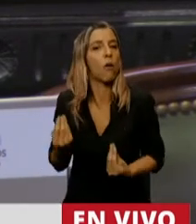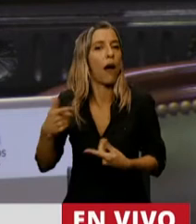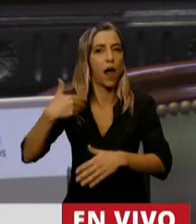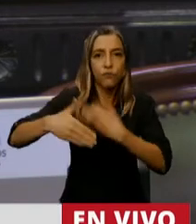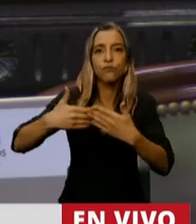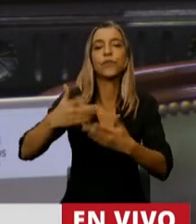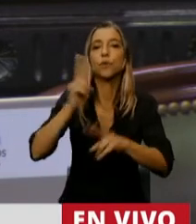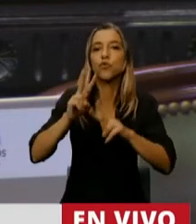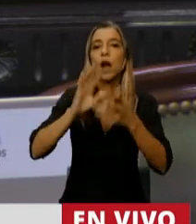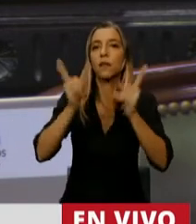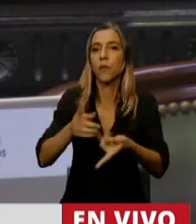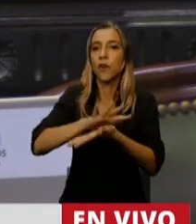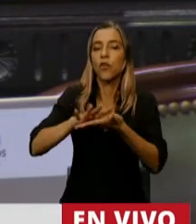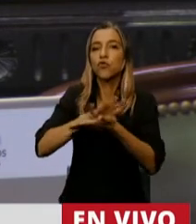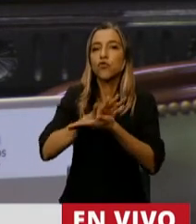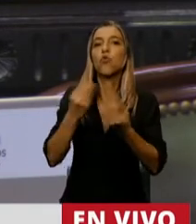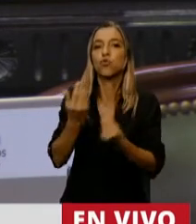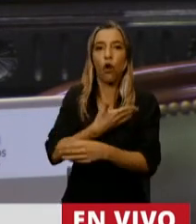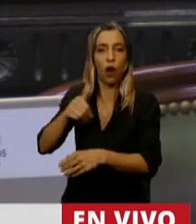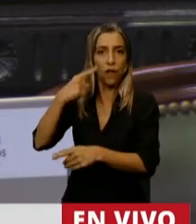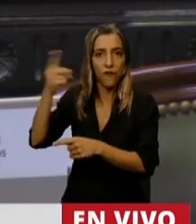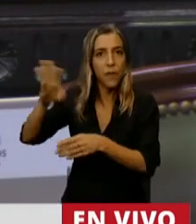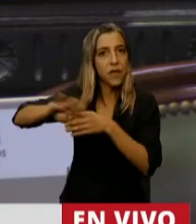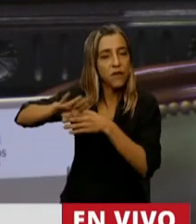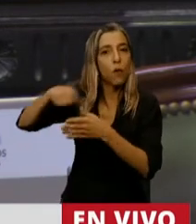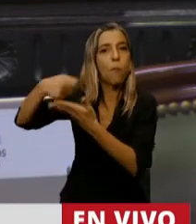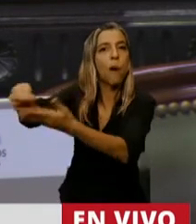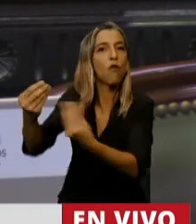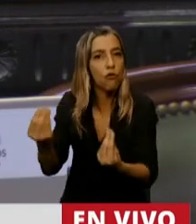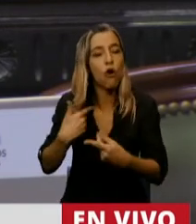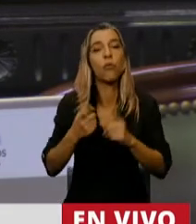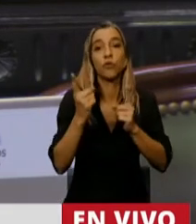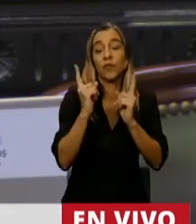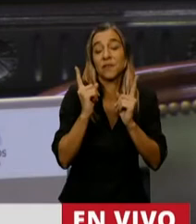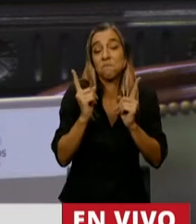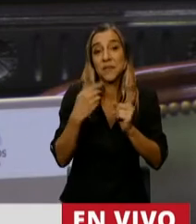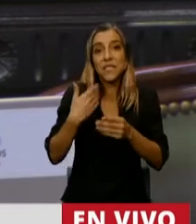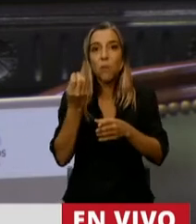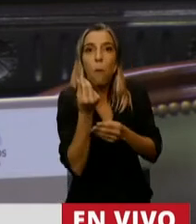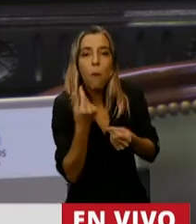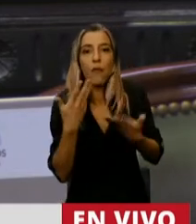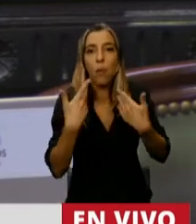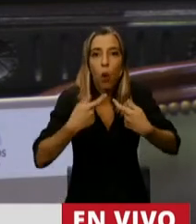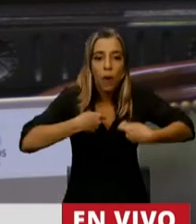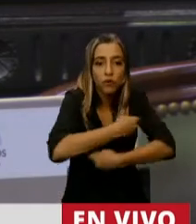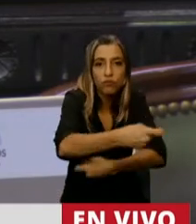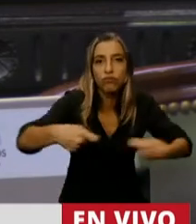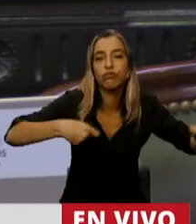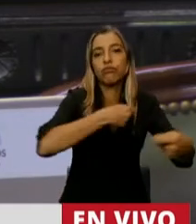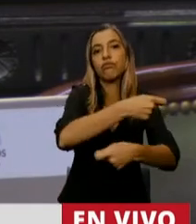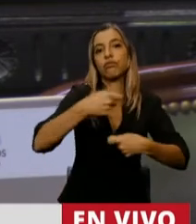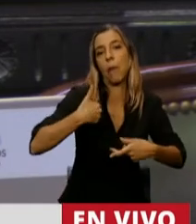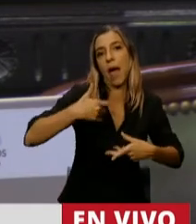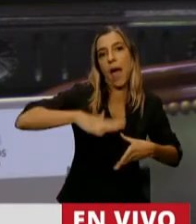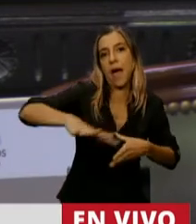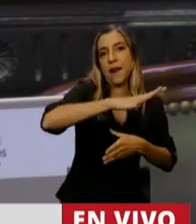lo hizo y que con ese ahorro y una negociación de la deuda a favor de los argentinos podamos destinar en